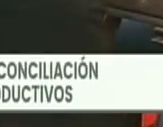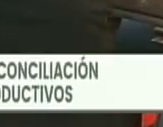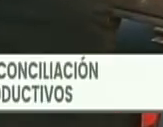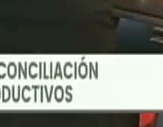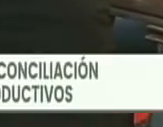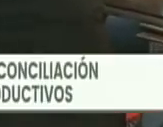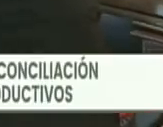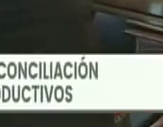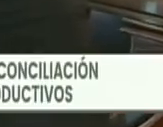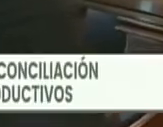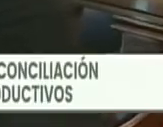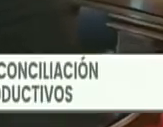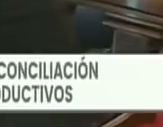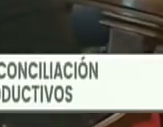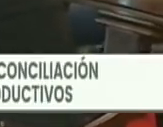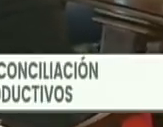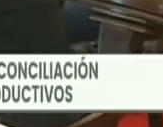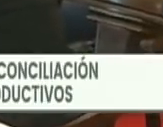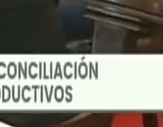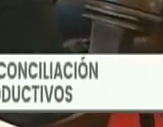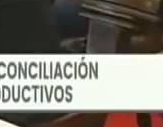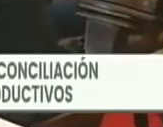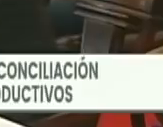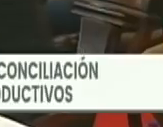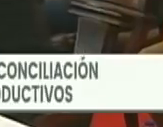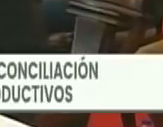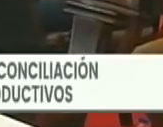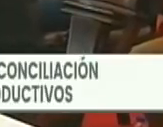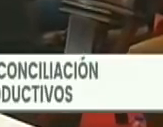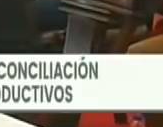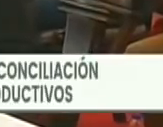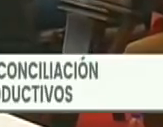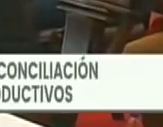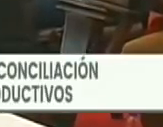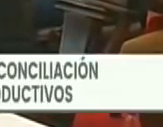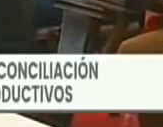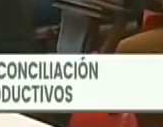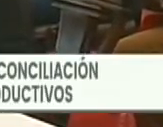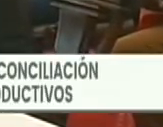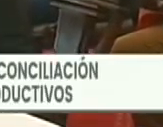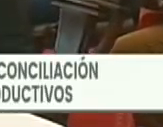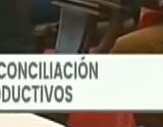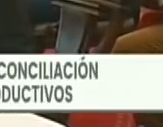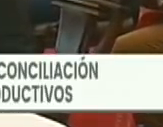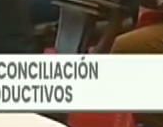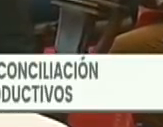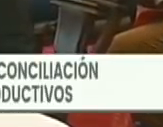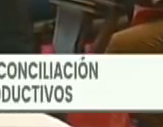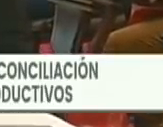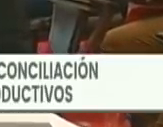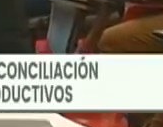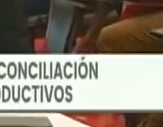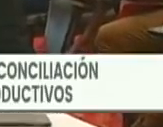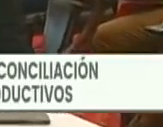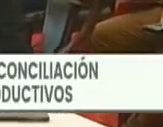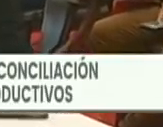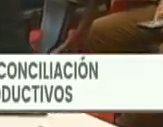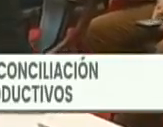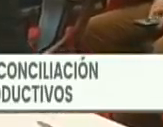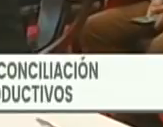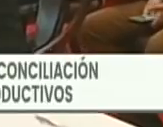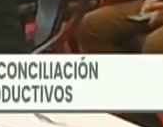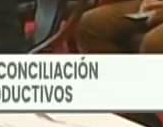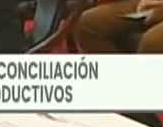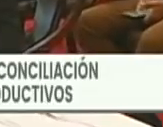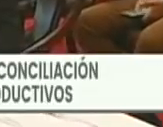organizada entonces creo que el ejecutivo nacional inclusive el regional y le presenté al gobernador también la propuesta de